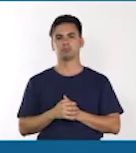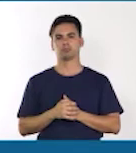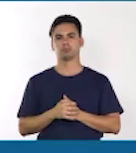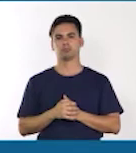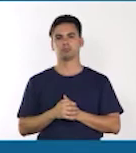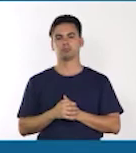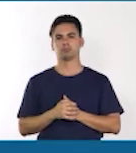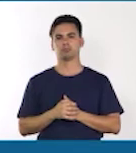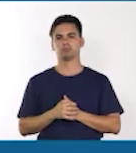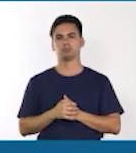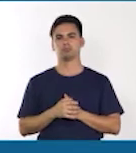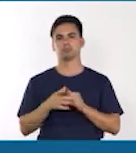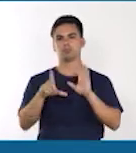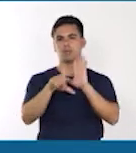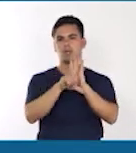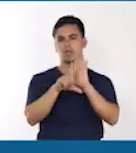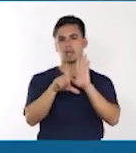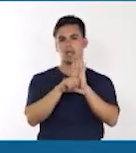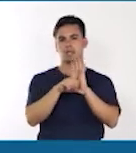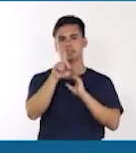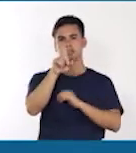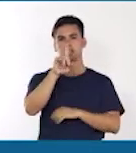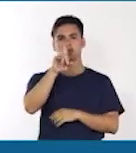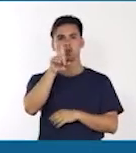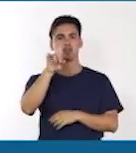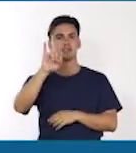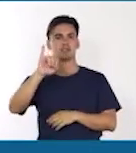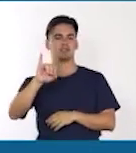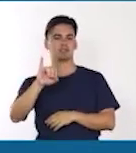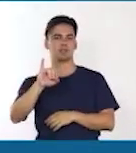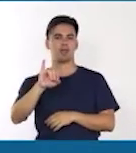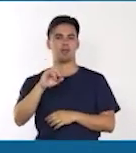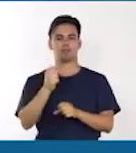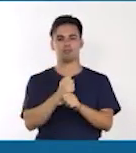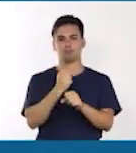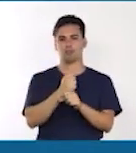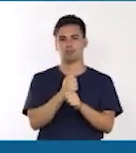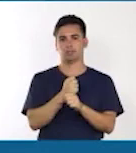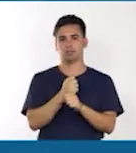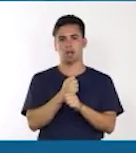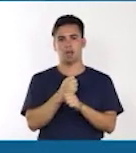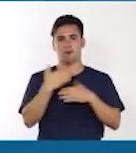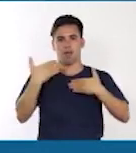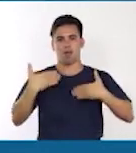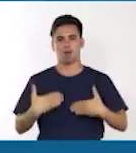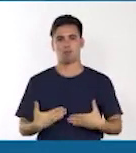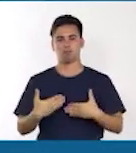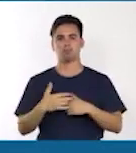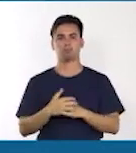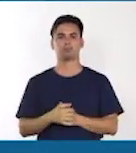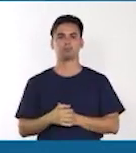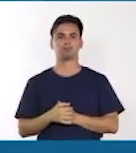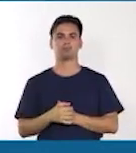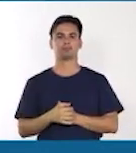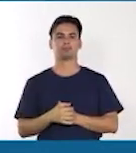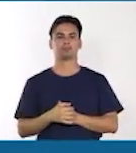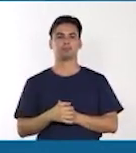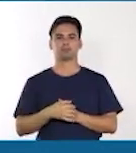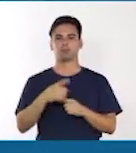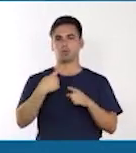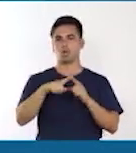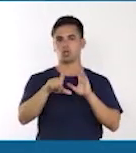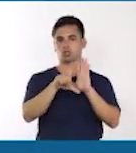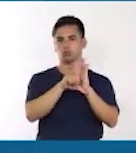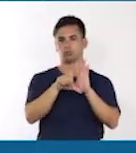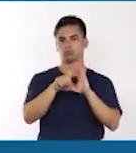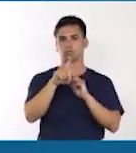Trabajo, la ley número 132, que es la de organización y funcionamiento de las asambleas